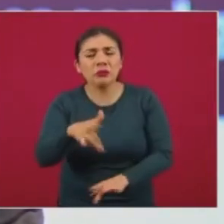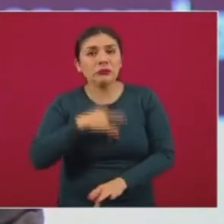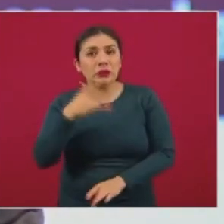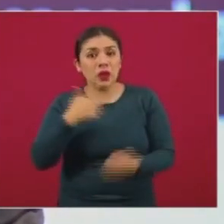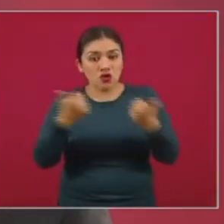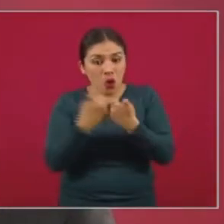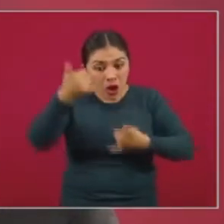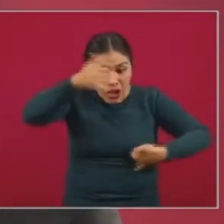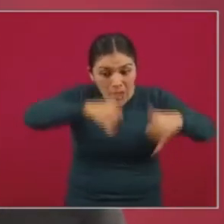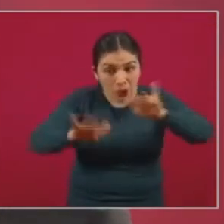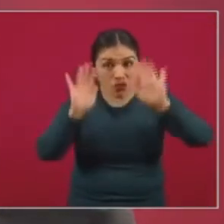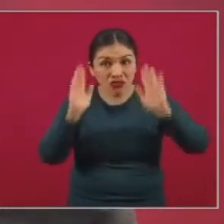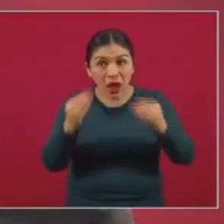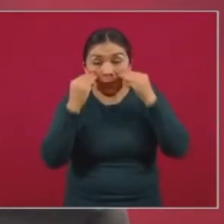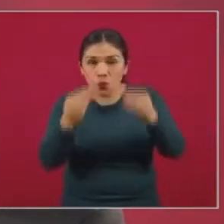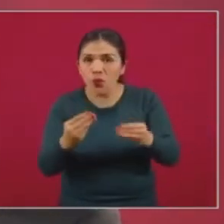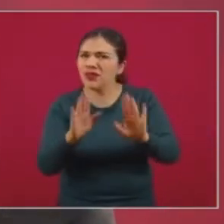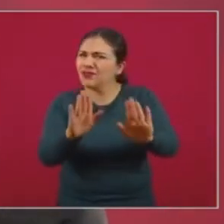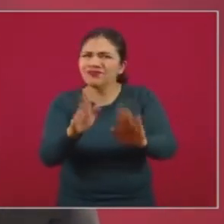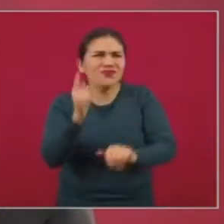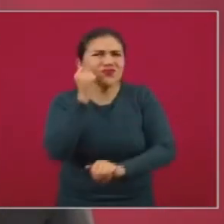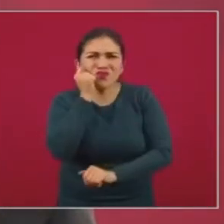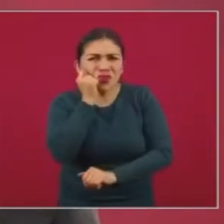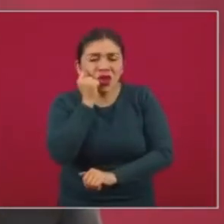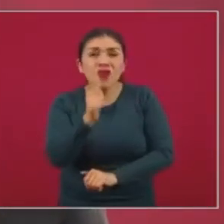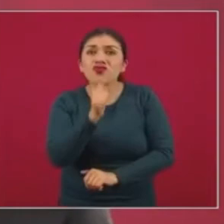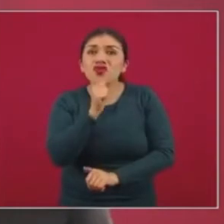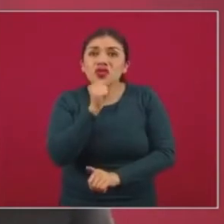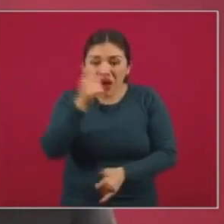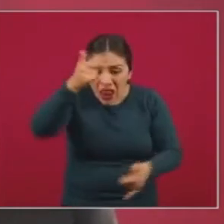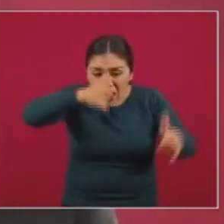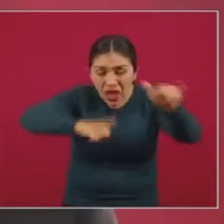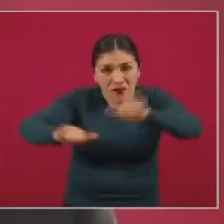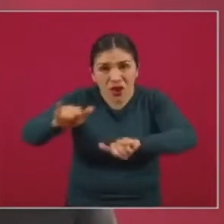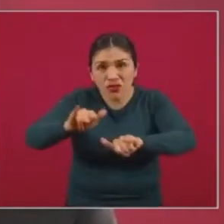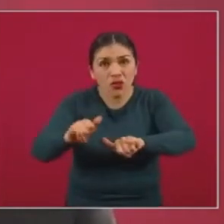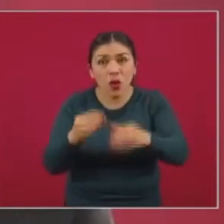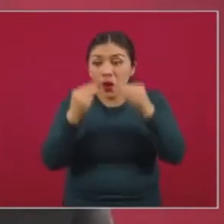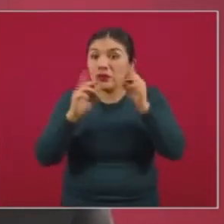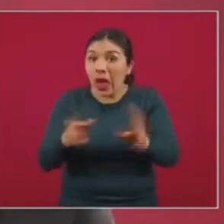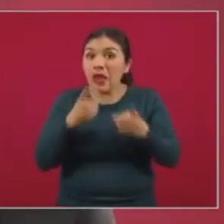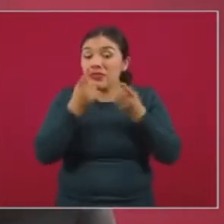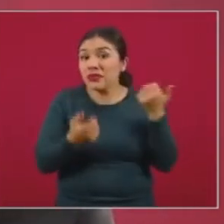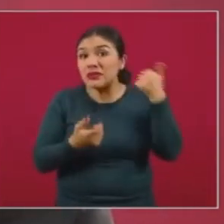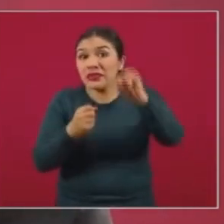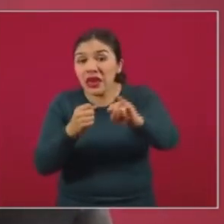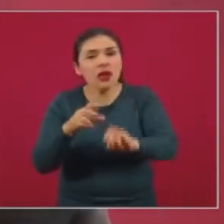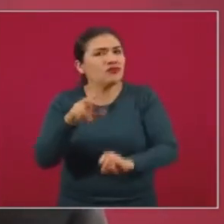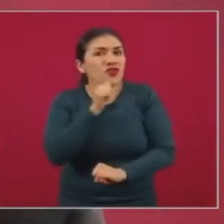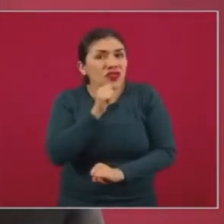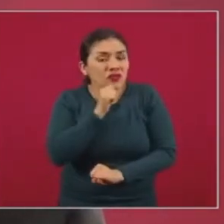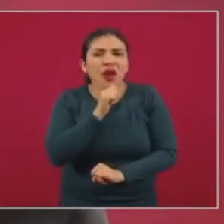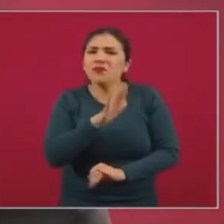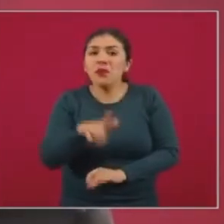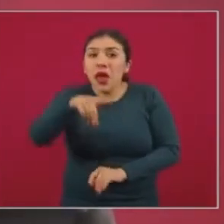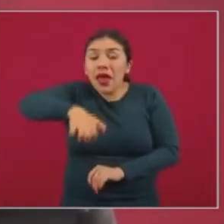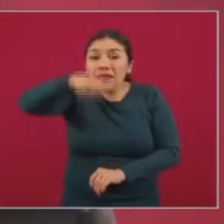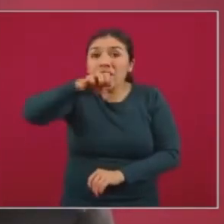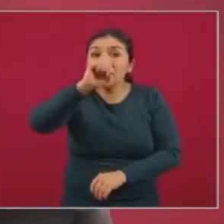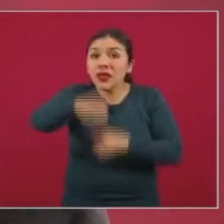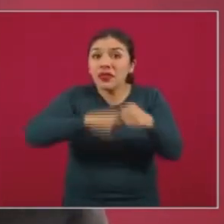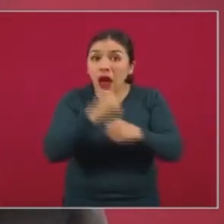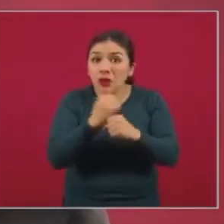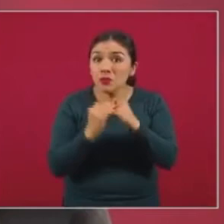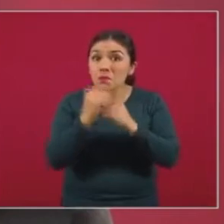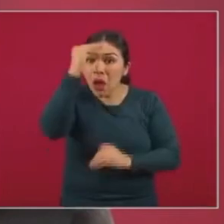por laboratorio. Esto es muy importante. Aunque no sea confirmado por laboratorio, una persona que tenga más de 60